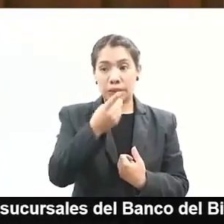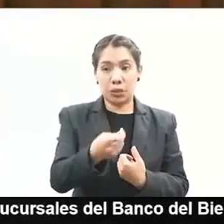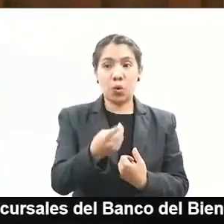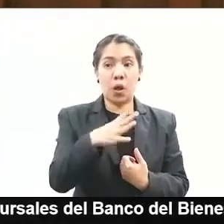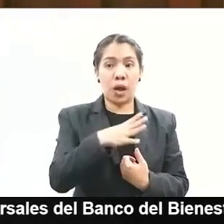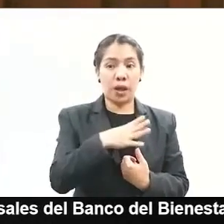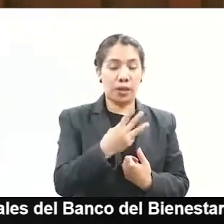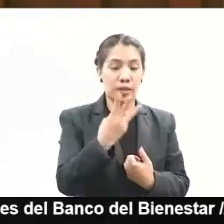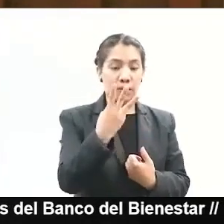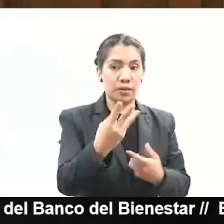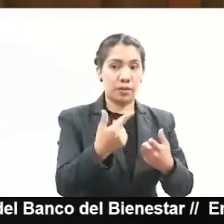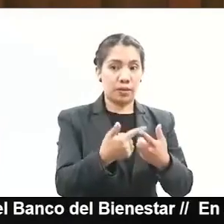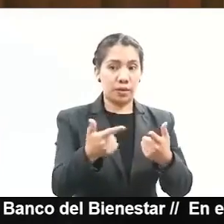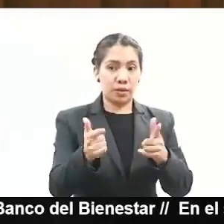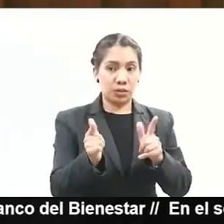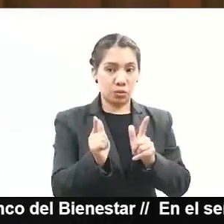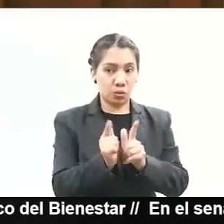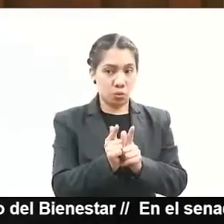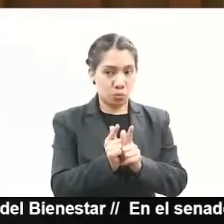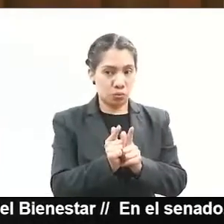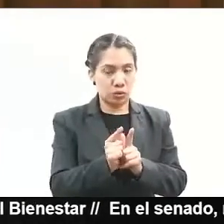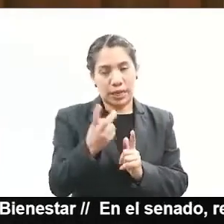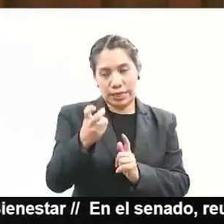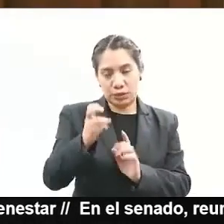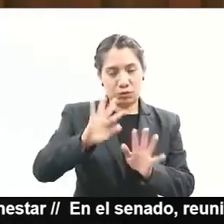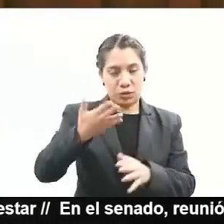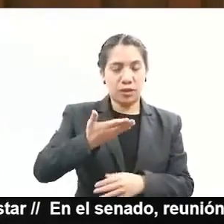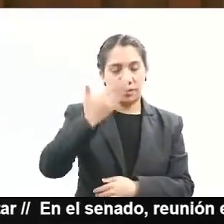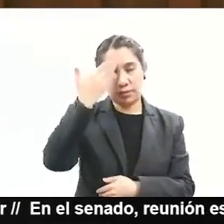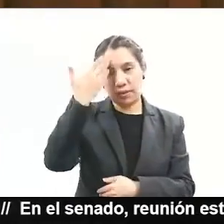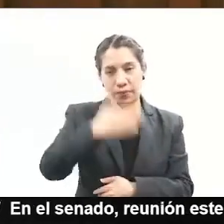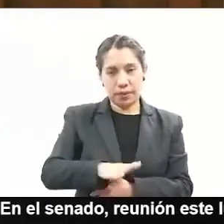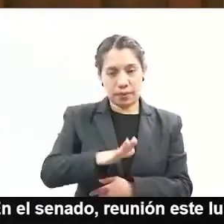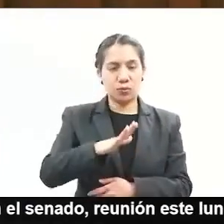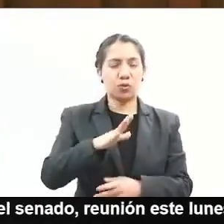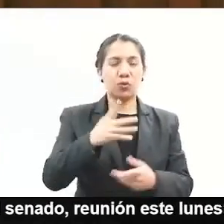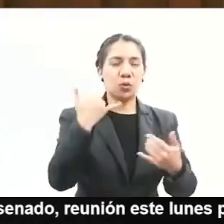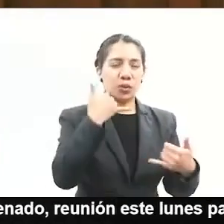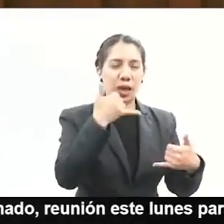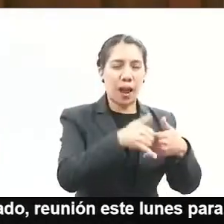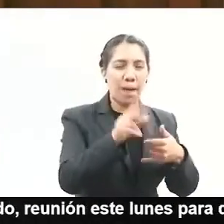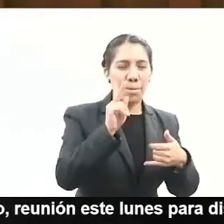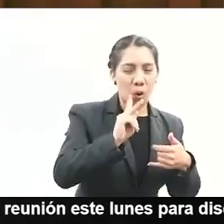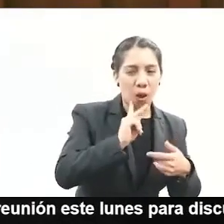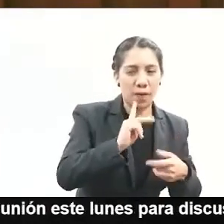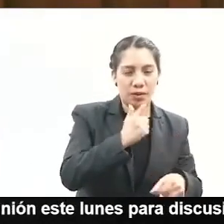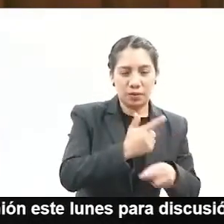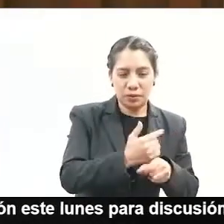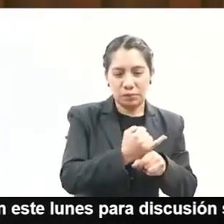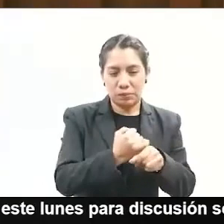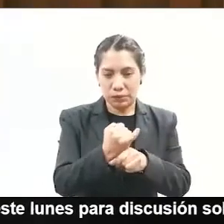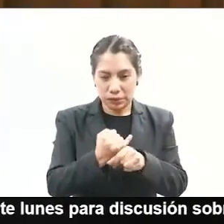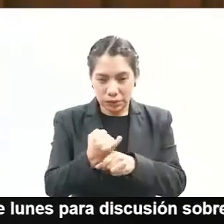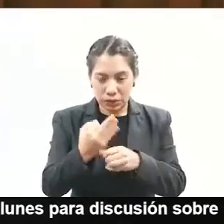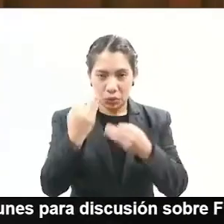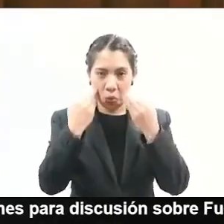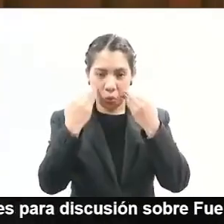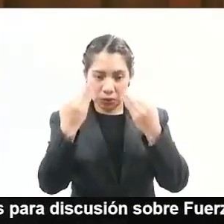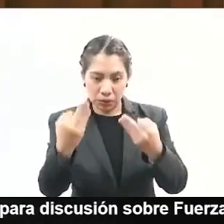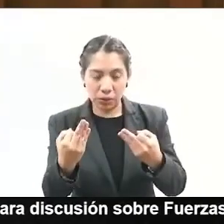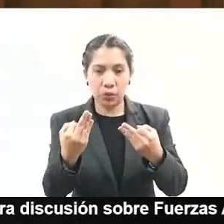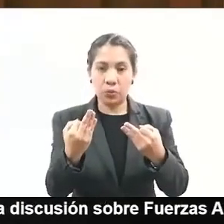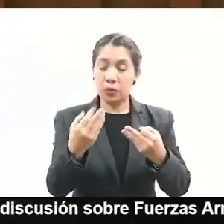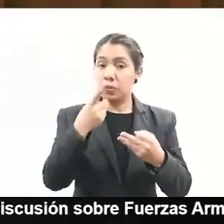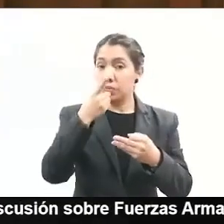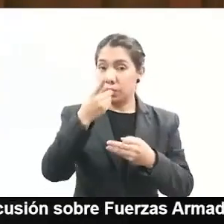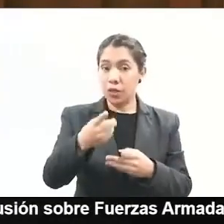jóvenes no habían sido llevados en un grupo, ya lo sabíamos por telefonía, ya lo sabíamos por otras pruebas, por otros testigos. Señaló que habían